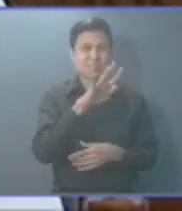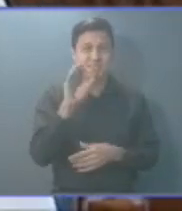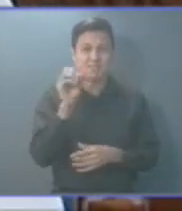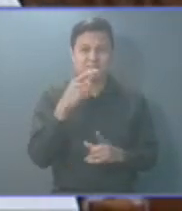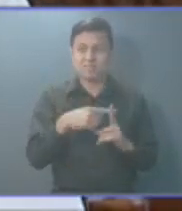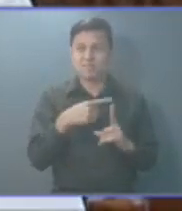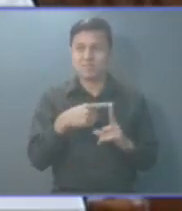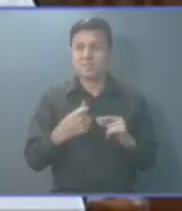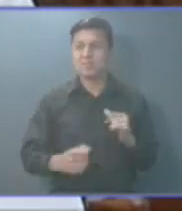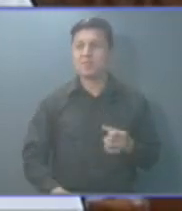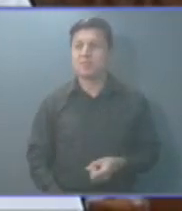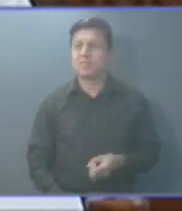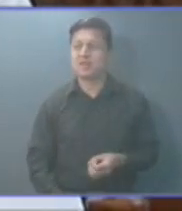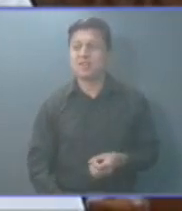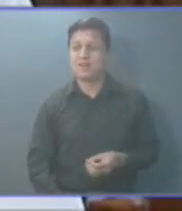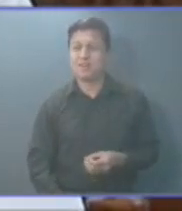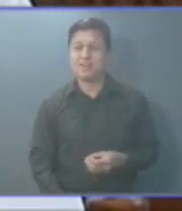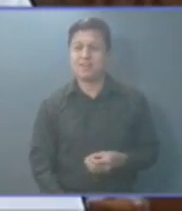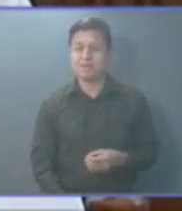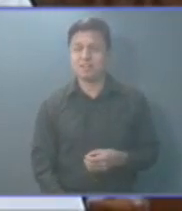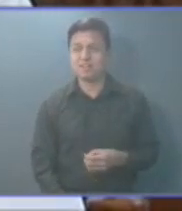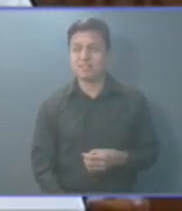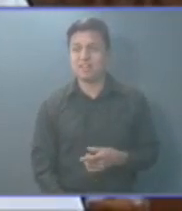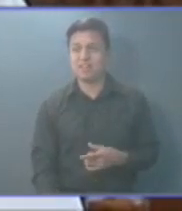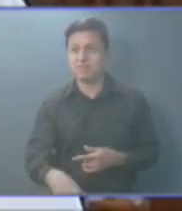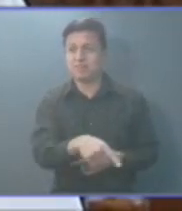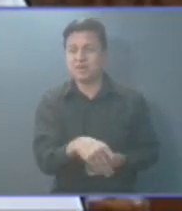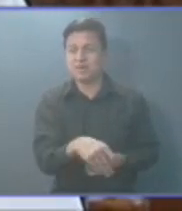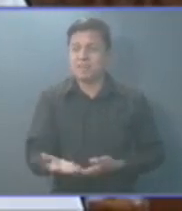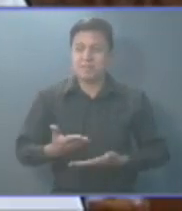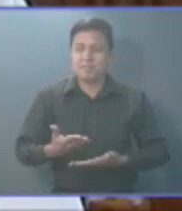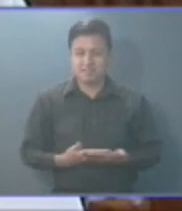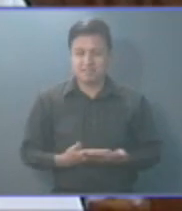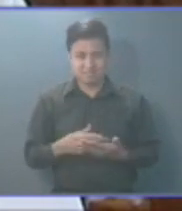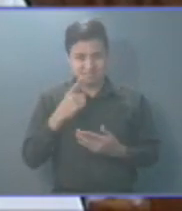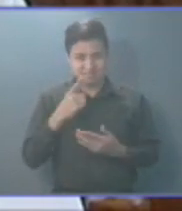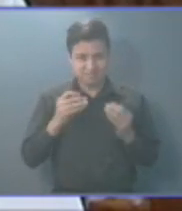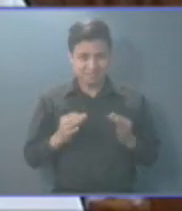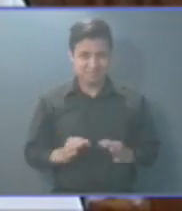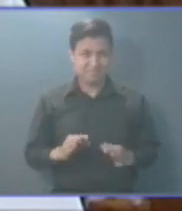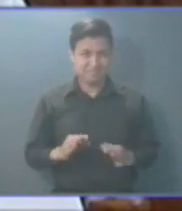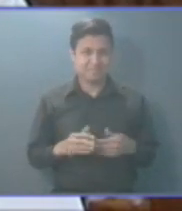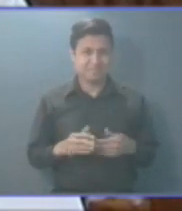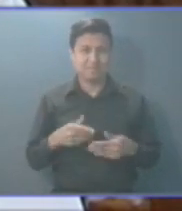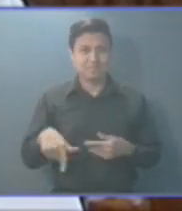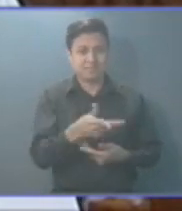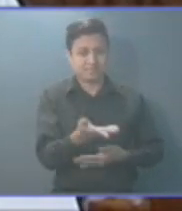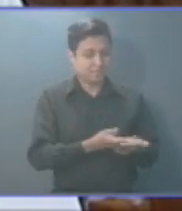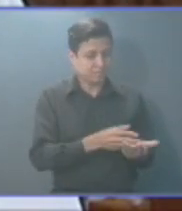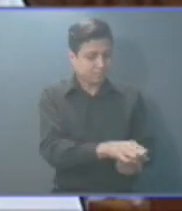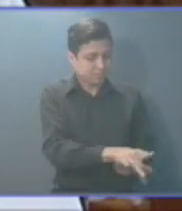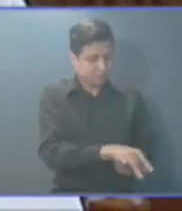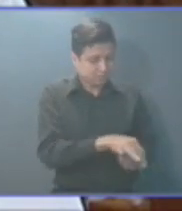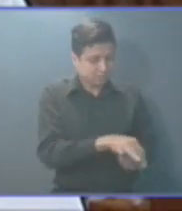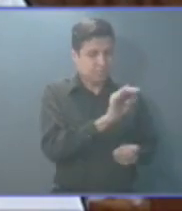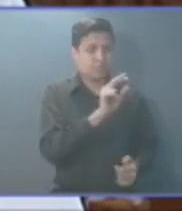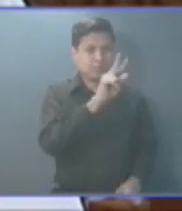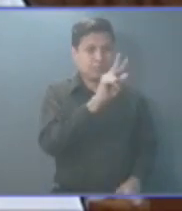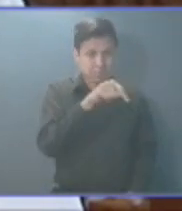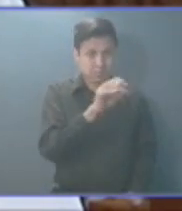favorable. La Comisión de Hacienda y Especial del Presupuesto se refiere al expediente número